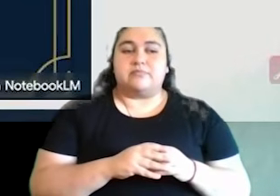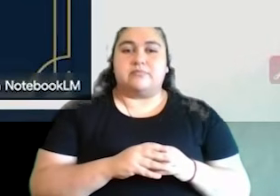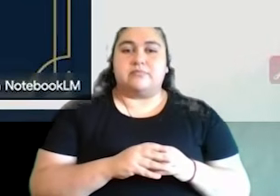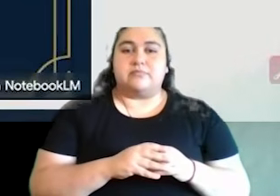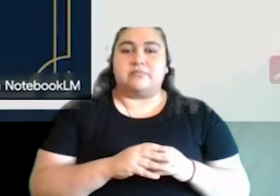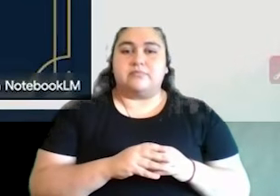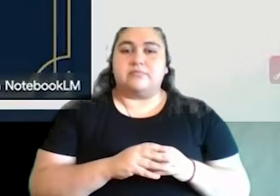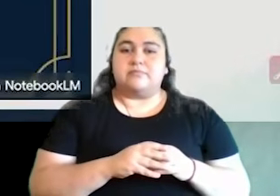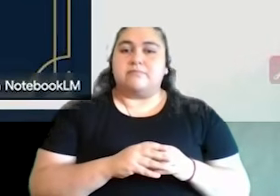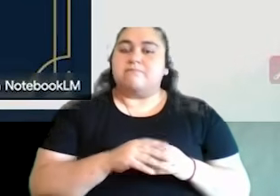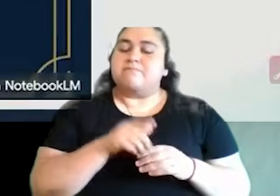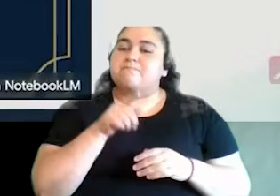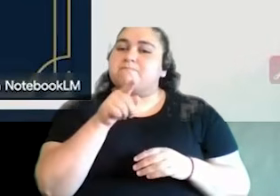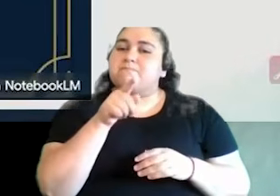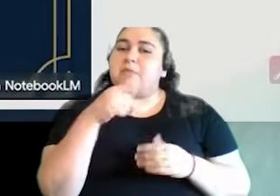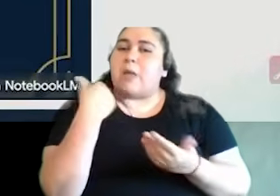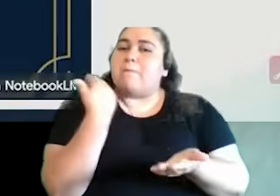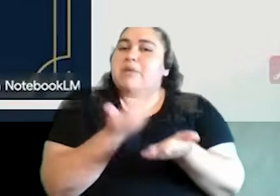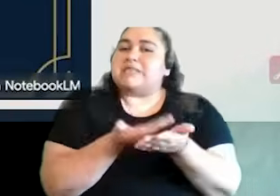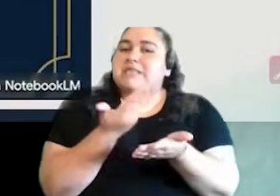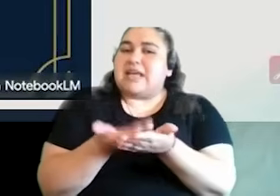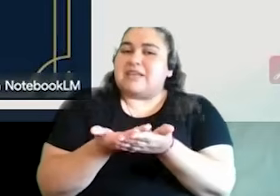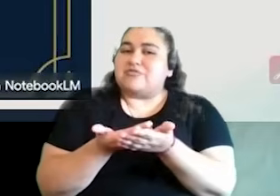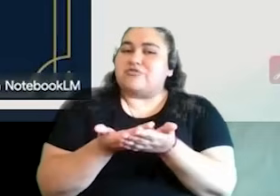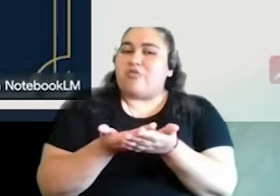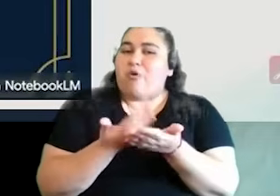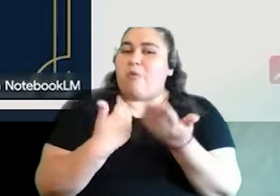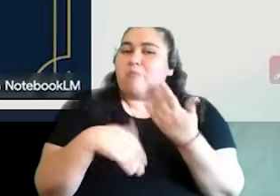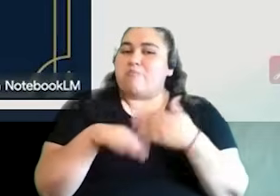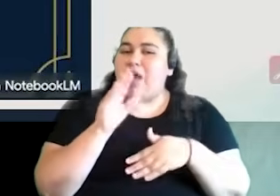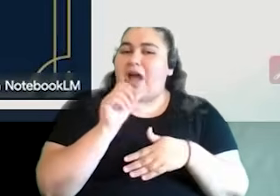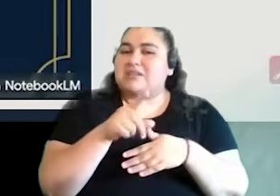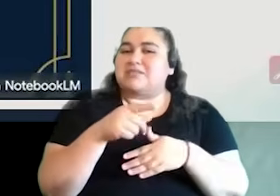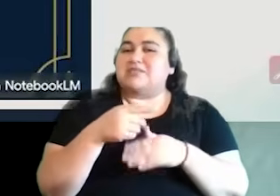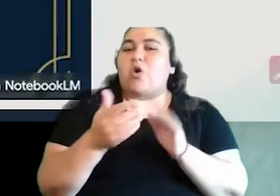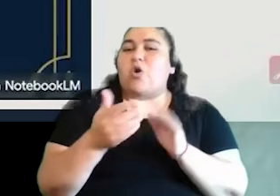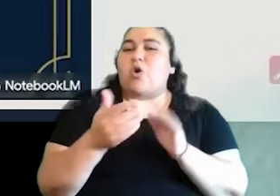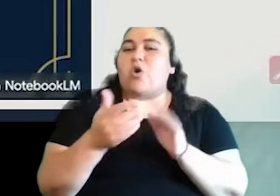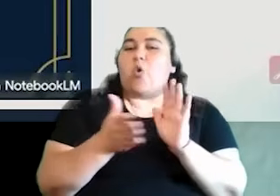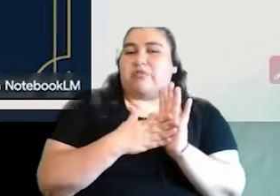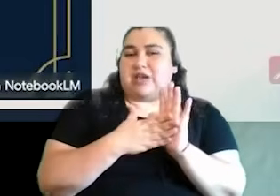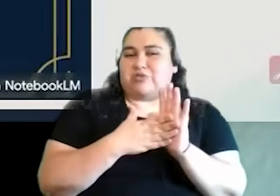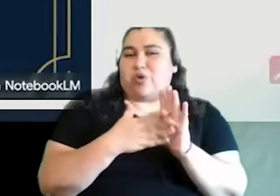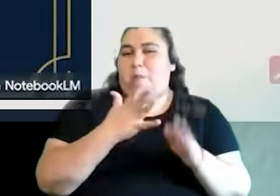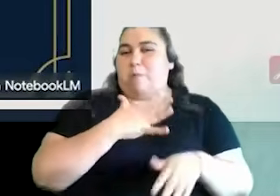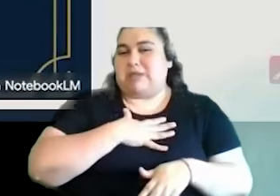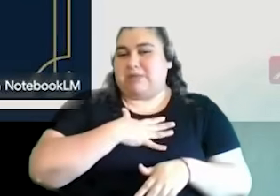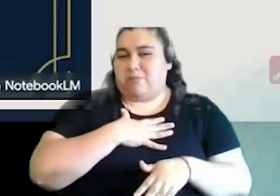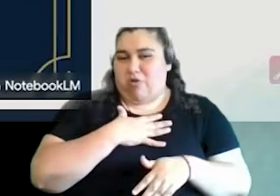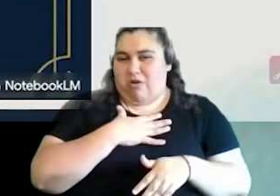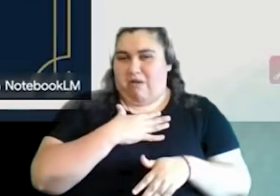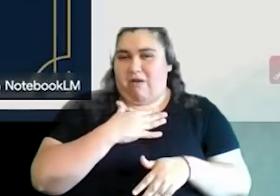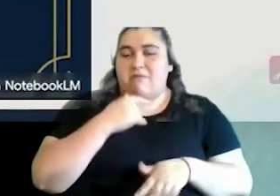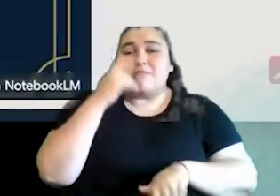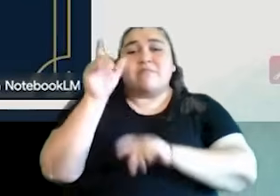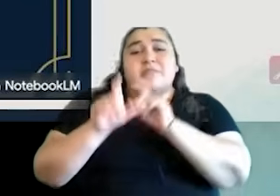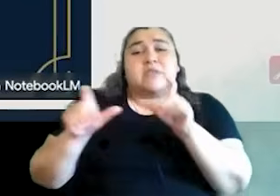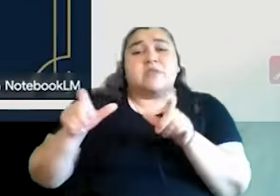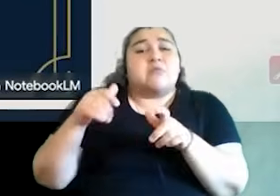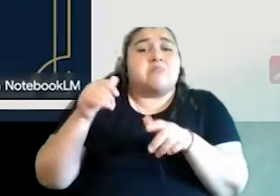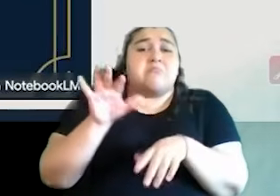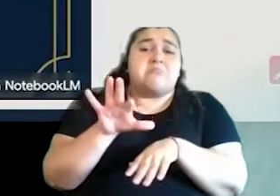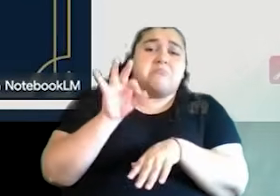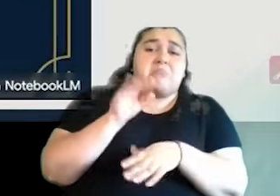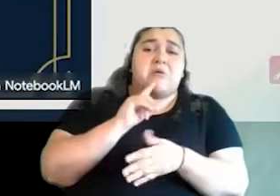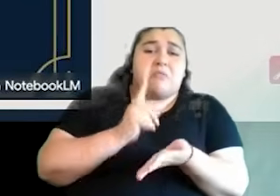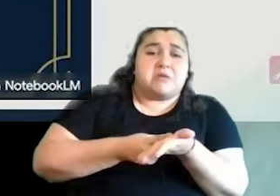exime es de la presentación de las columnas del cuadro de justificación patrimonial. Por lo cual, el contribuyente que opte no va a tener que no